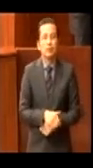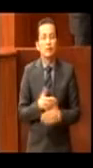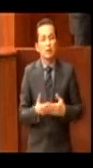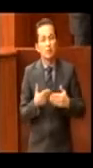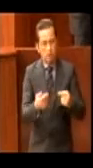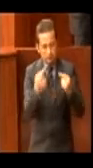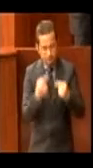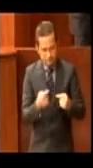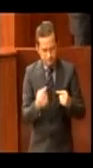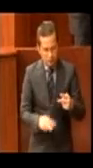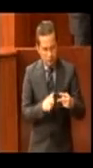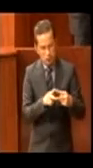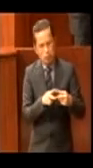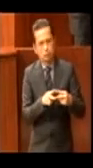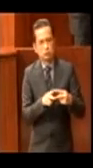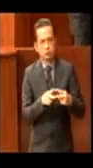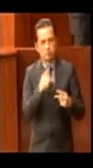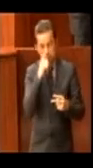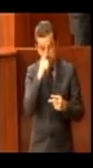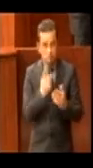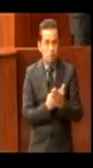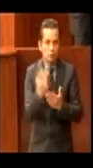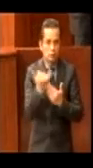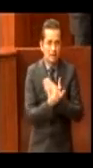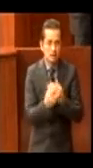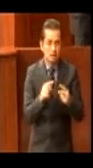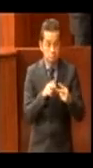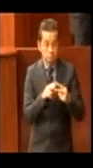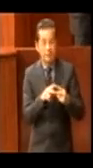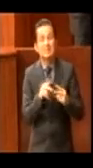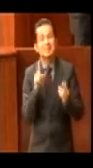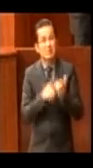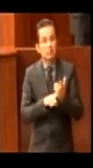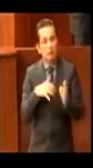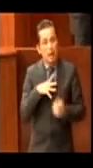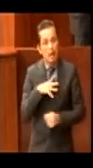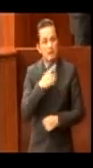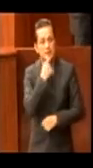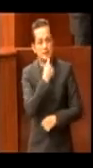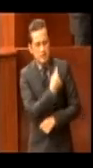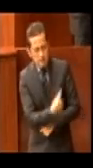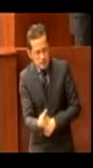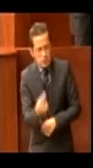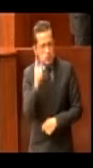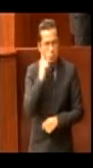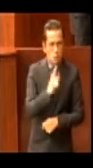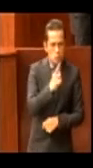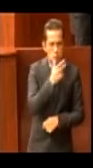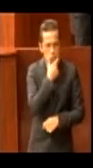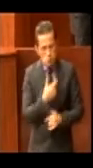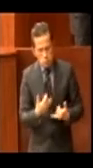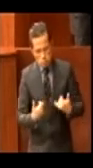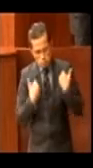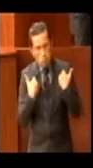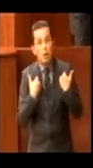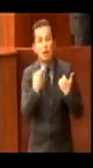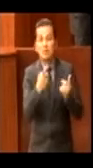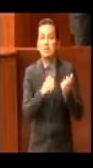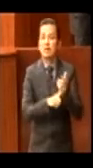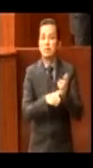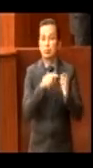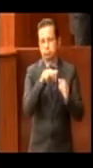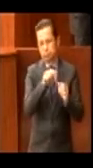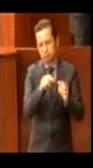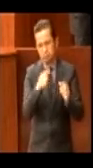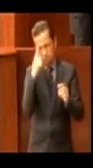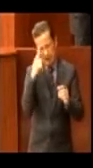con dos proyectos en los cuales aparecen niños niñas y adolescentes en spots de televisión del pan lo